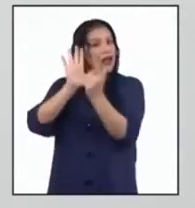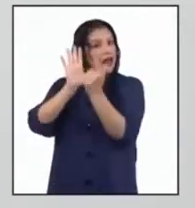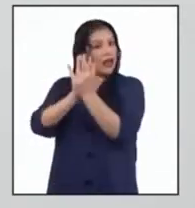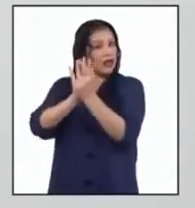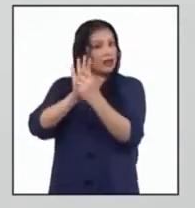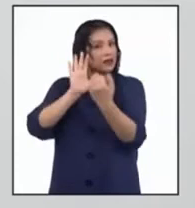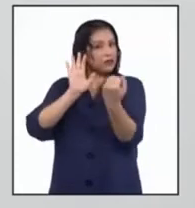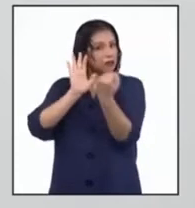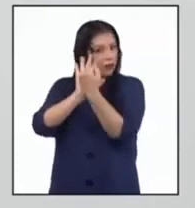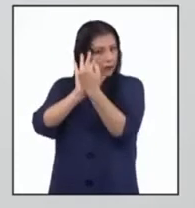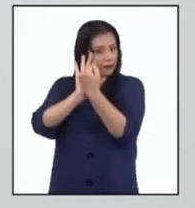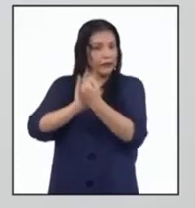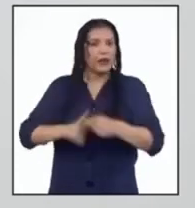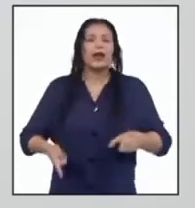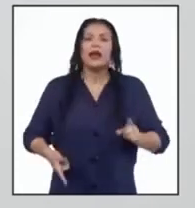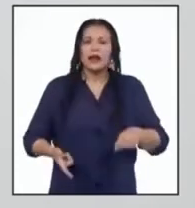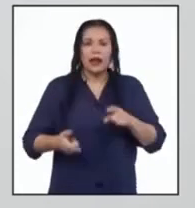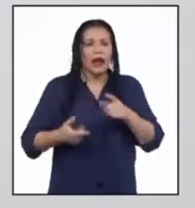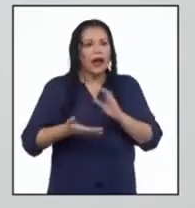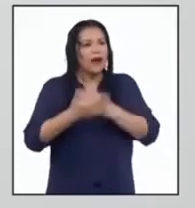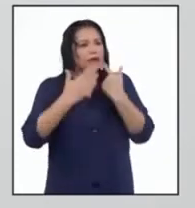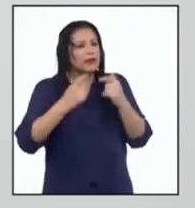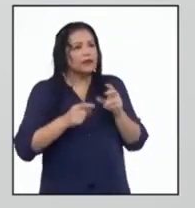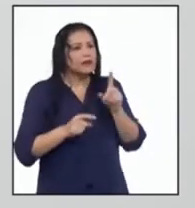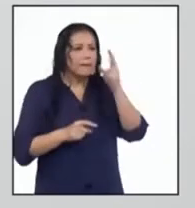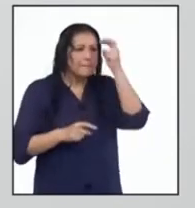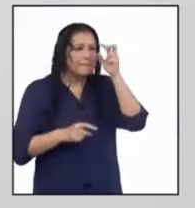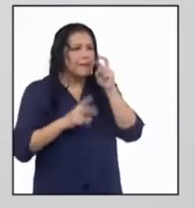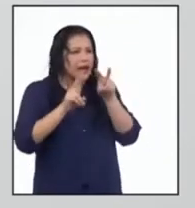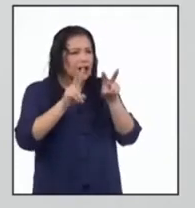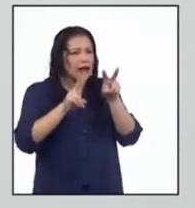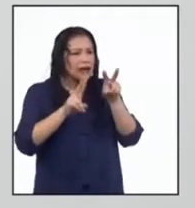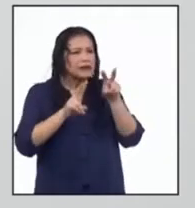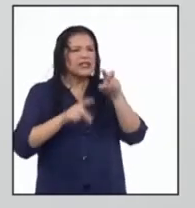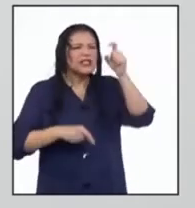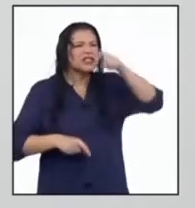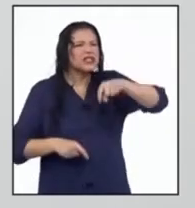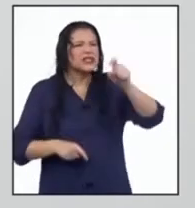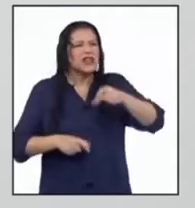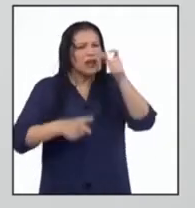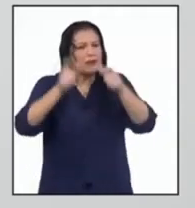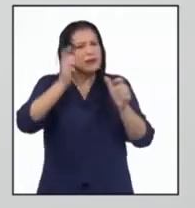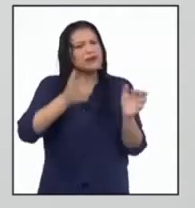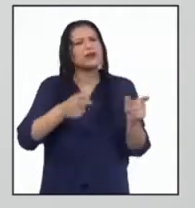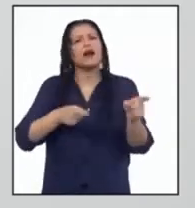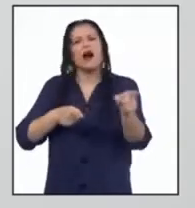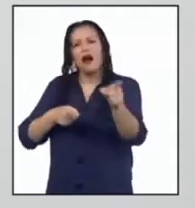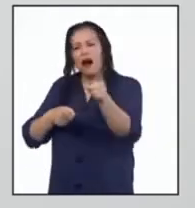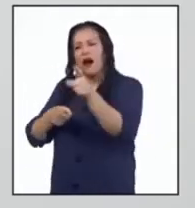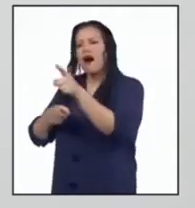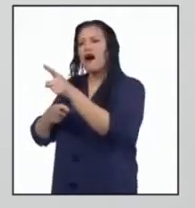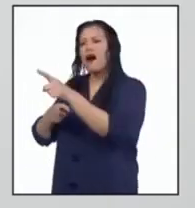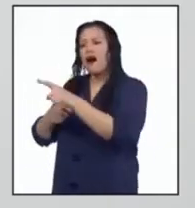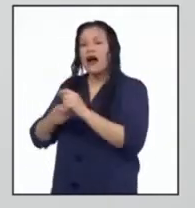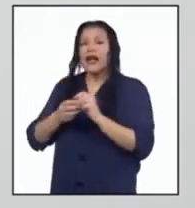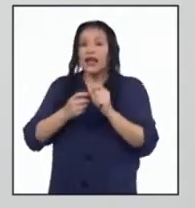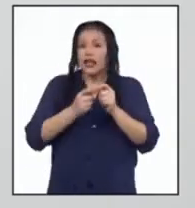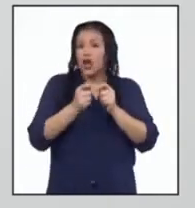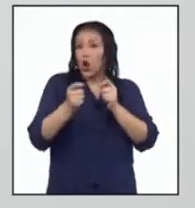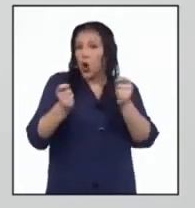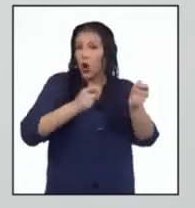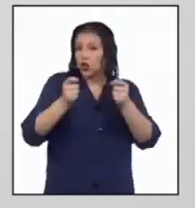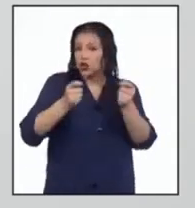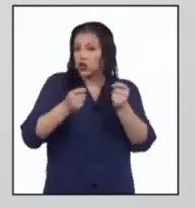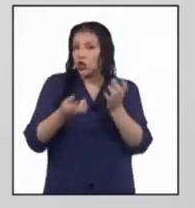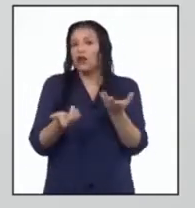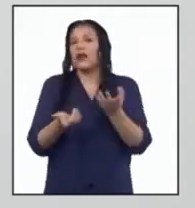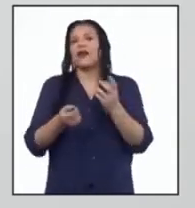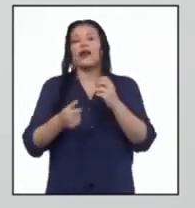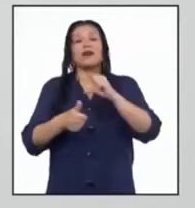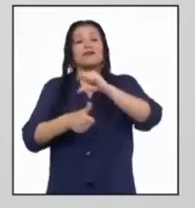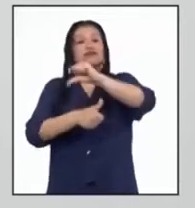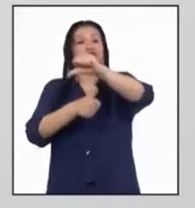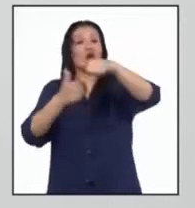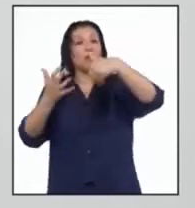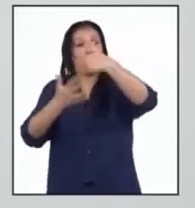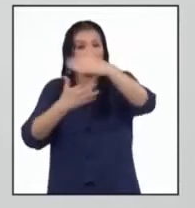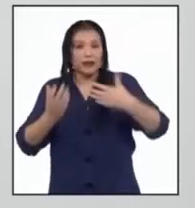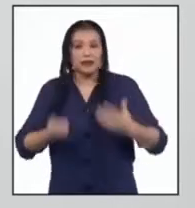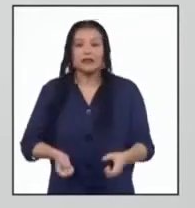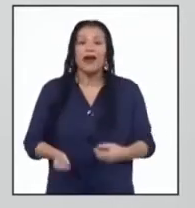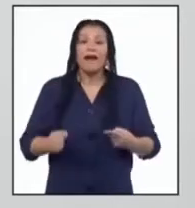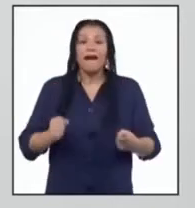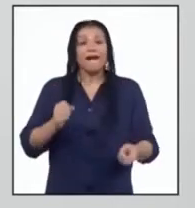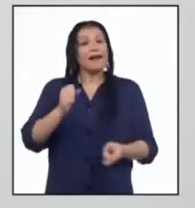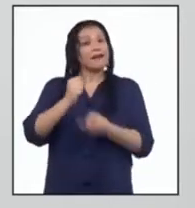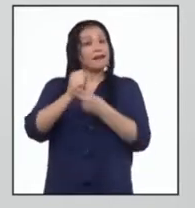normas que recogen las necesidades de la mayoría y regulan la convivencia, garantizando el